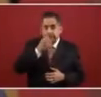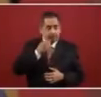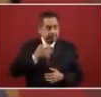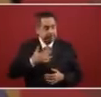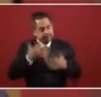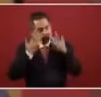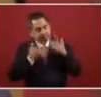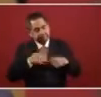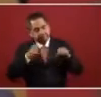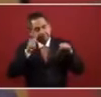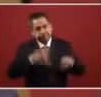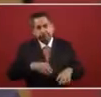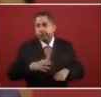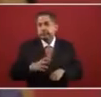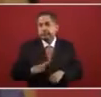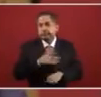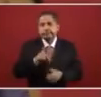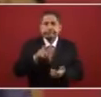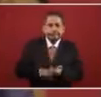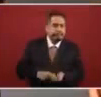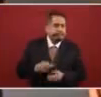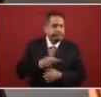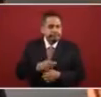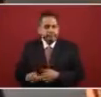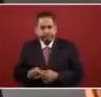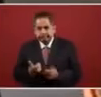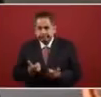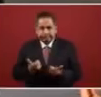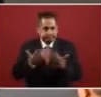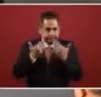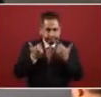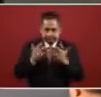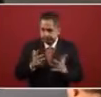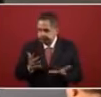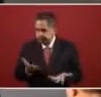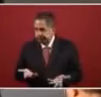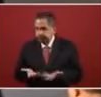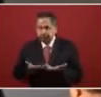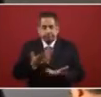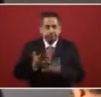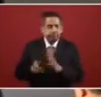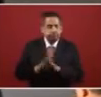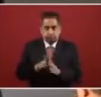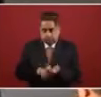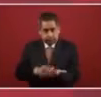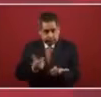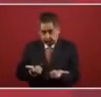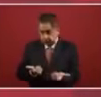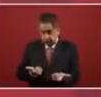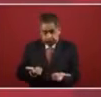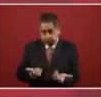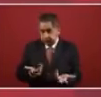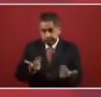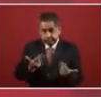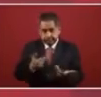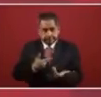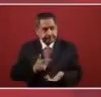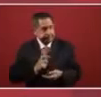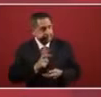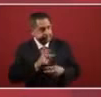ver con la pobreza, con el que no tienen para